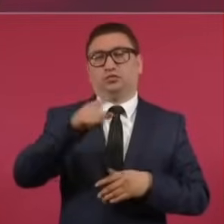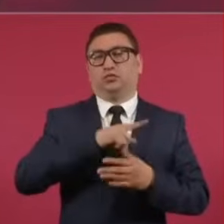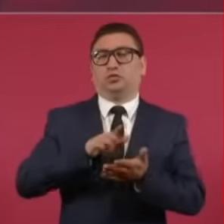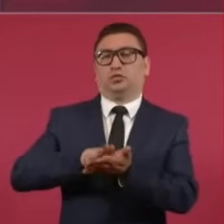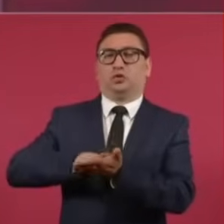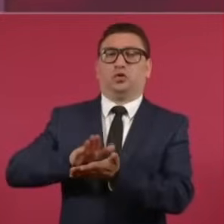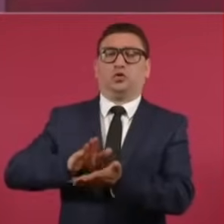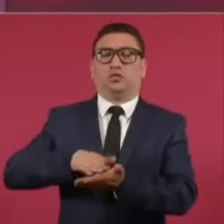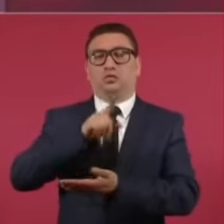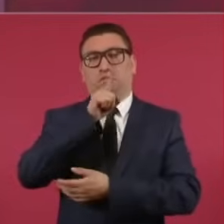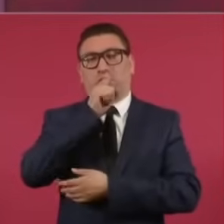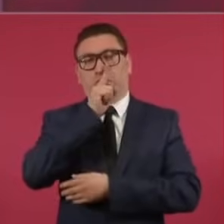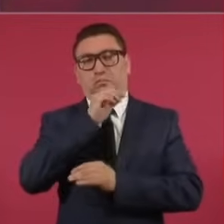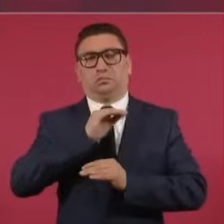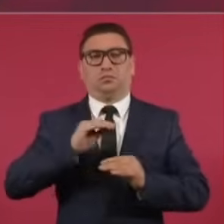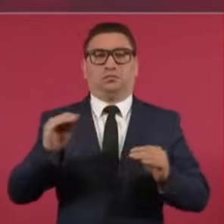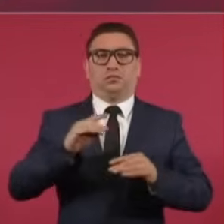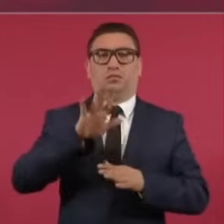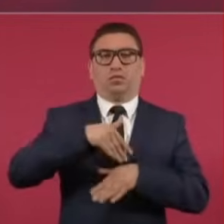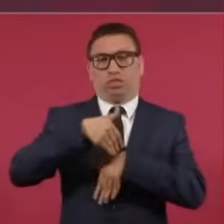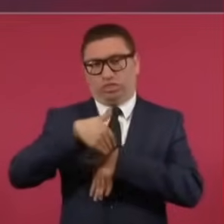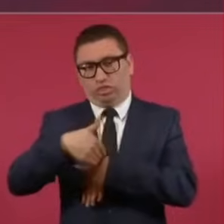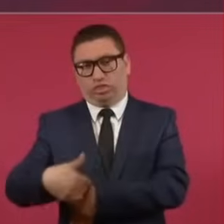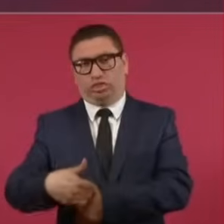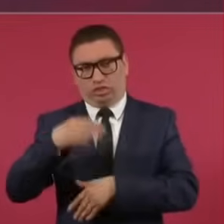aplaudiendo y callando como vasallos.